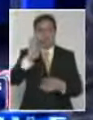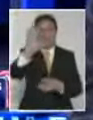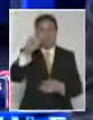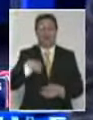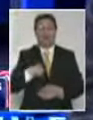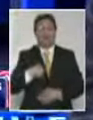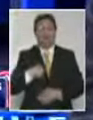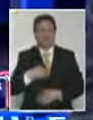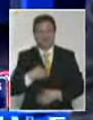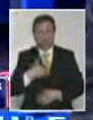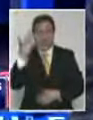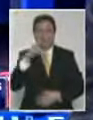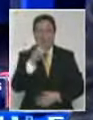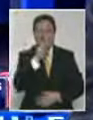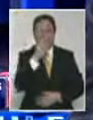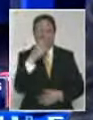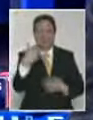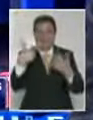Nacional de Chile,